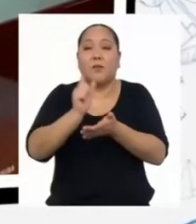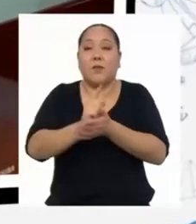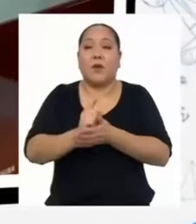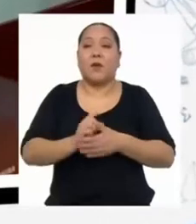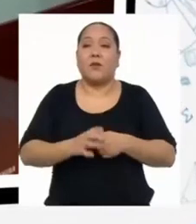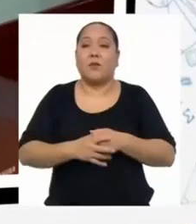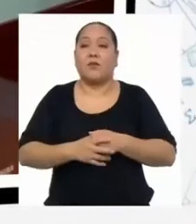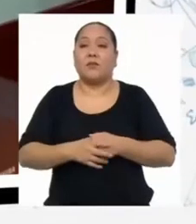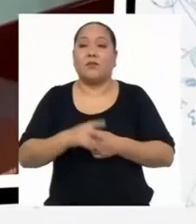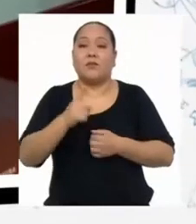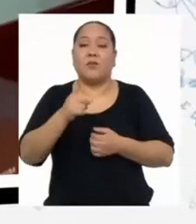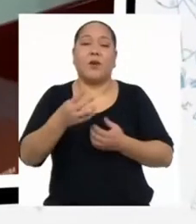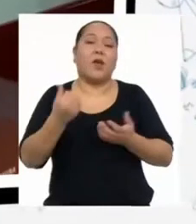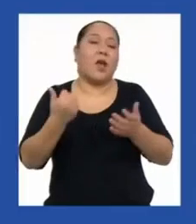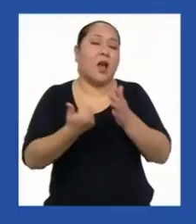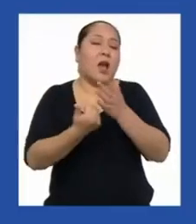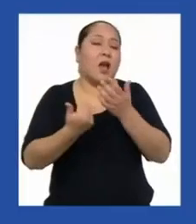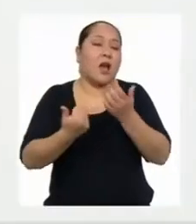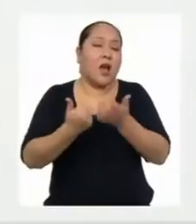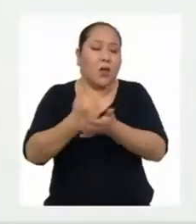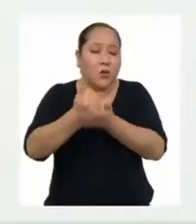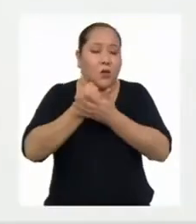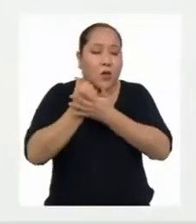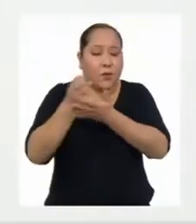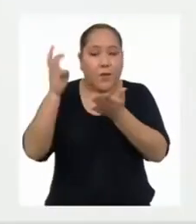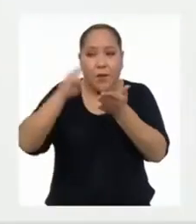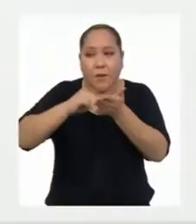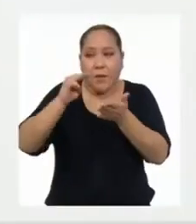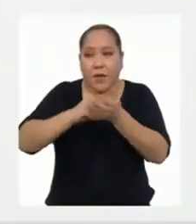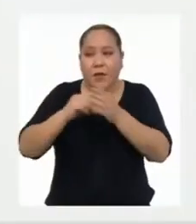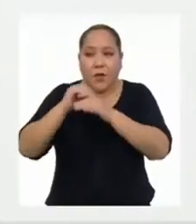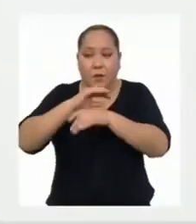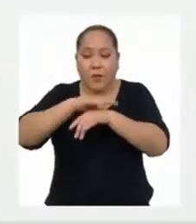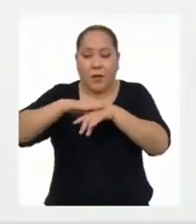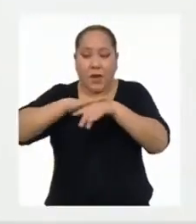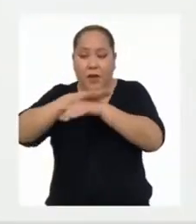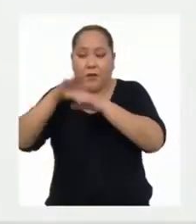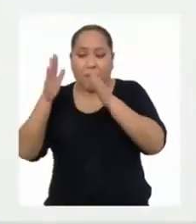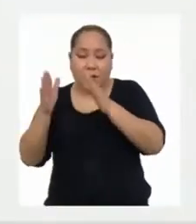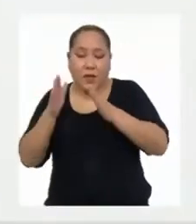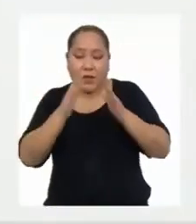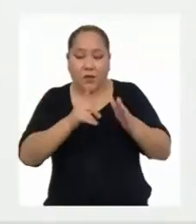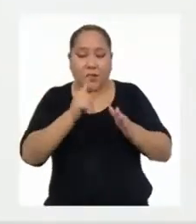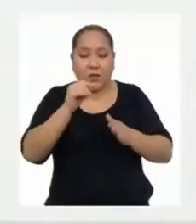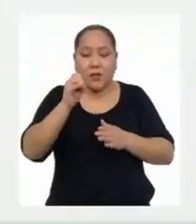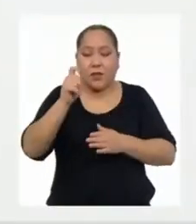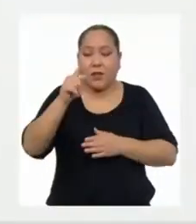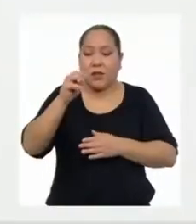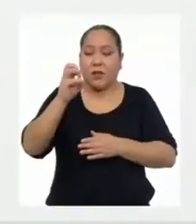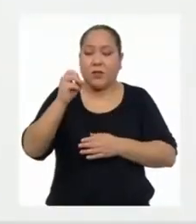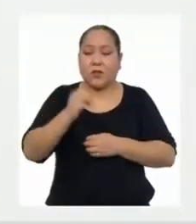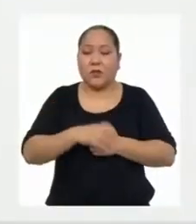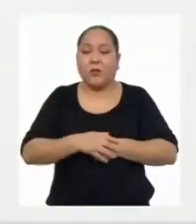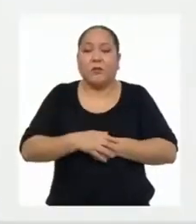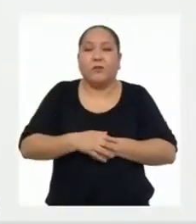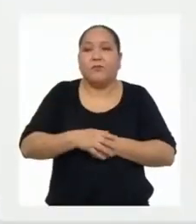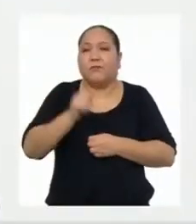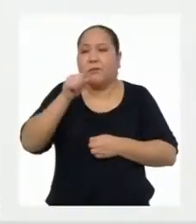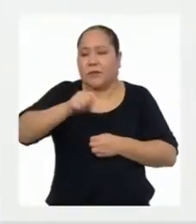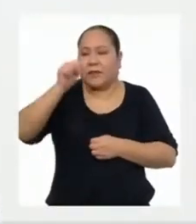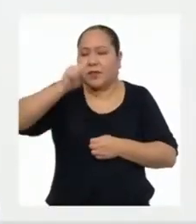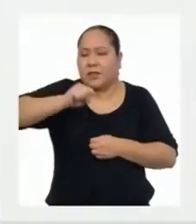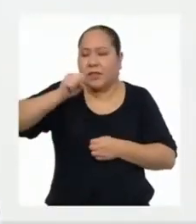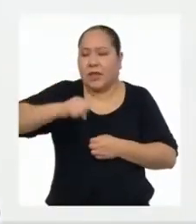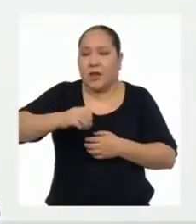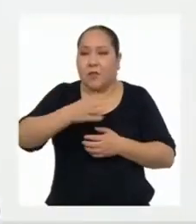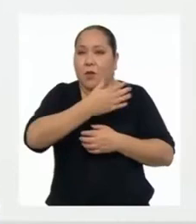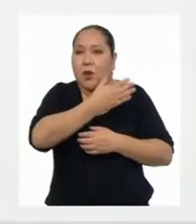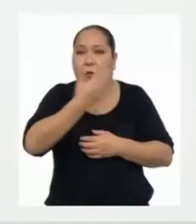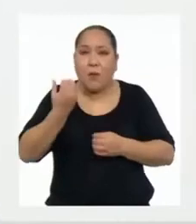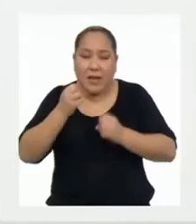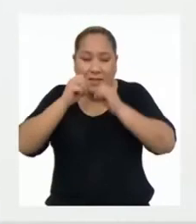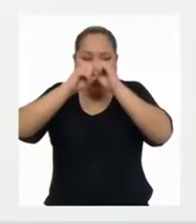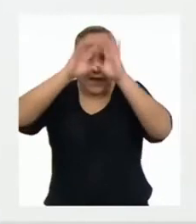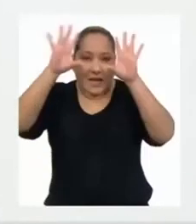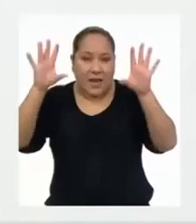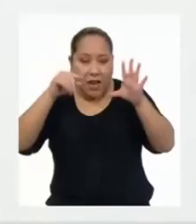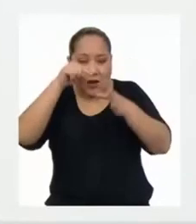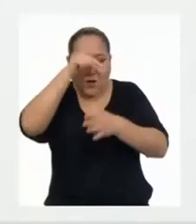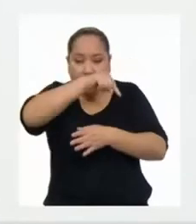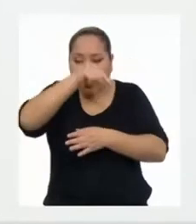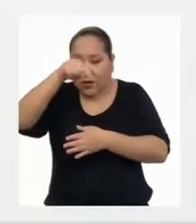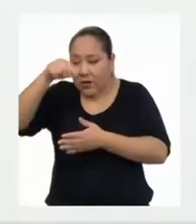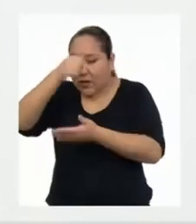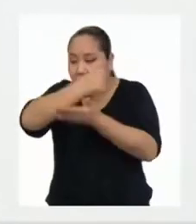la planificación del texto? Puedes hacerlo. Cuanta mayor claridad tengas sobre las partes de